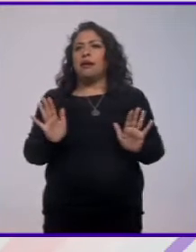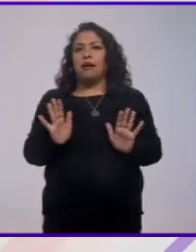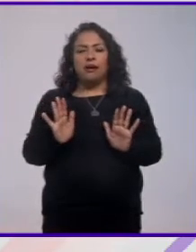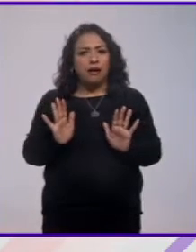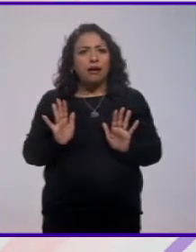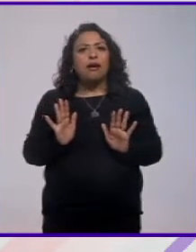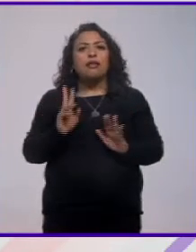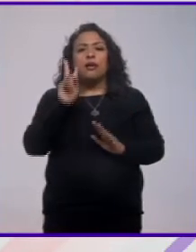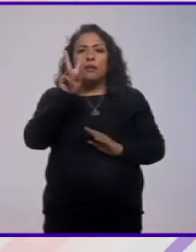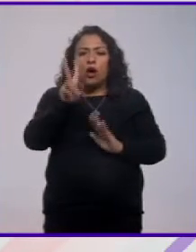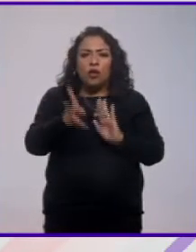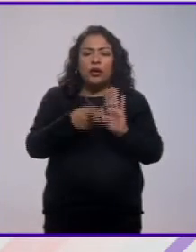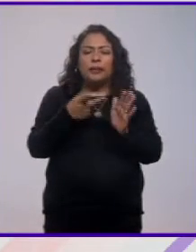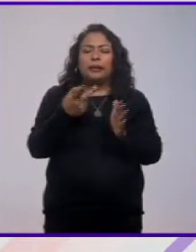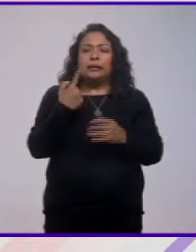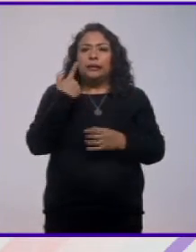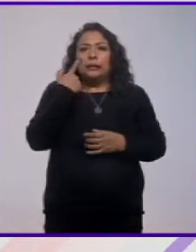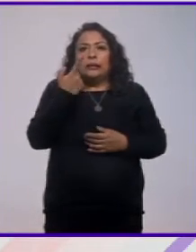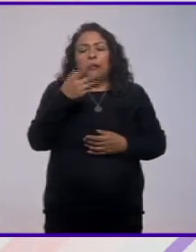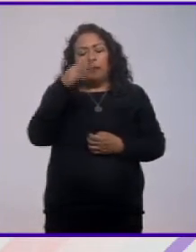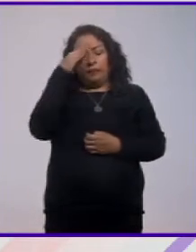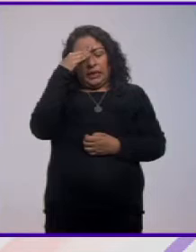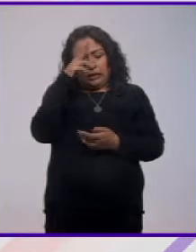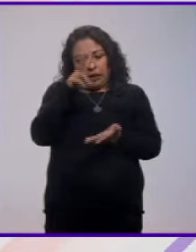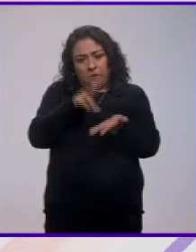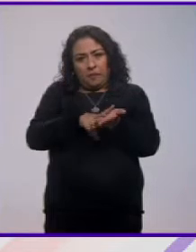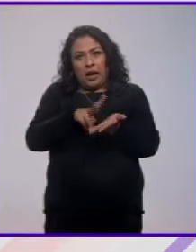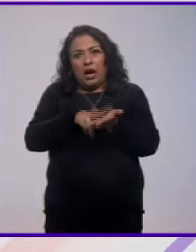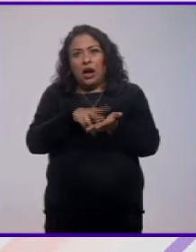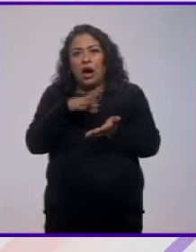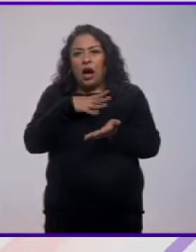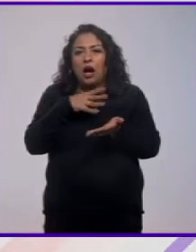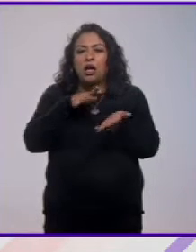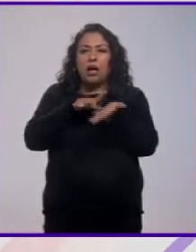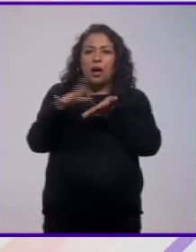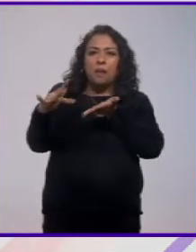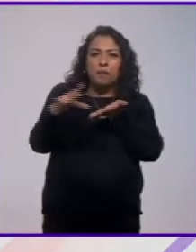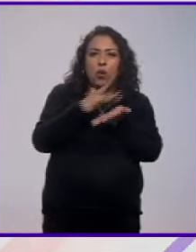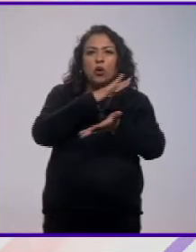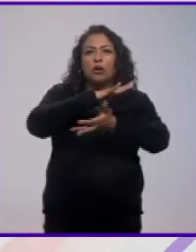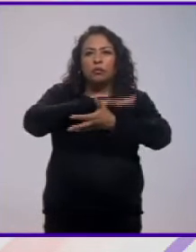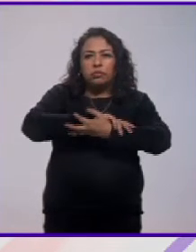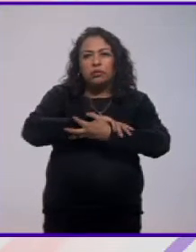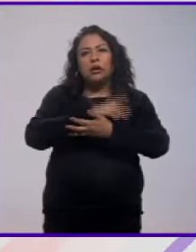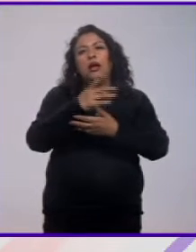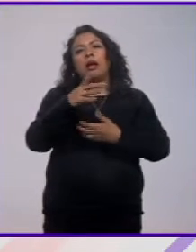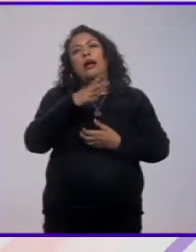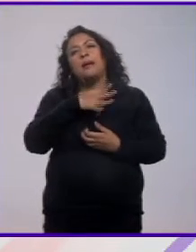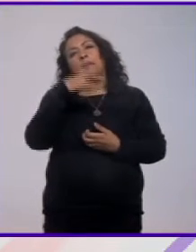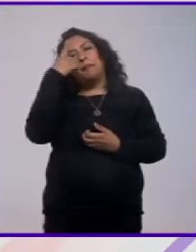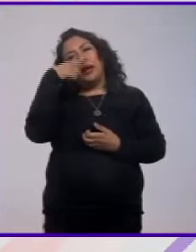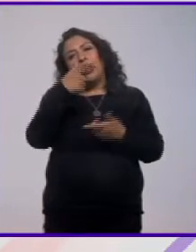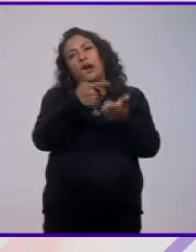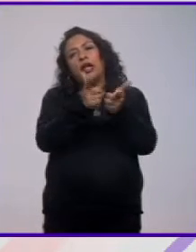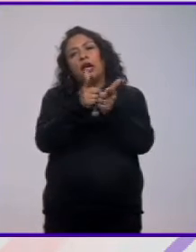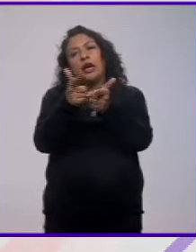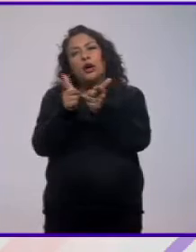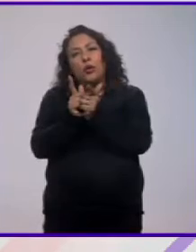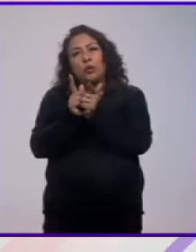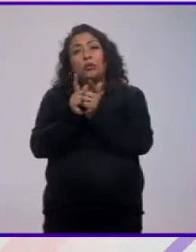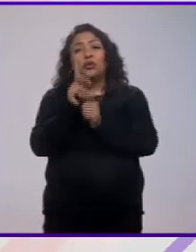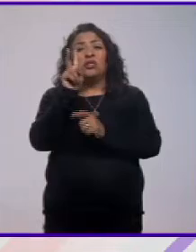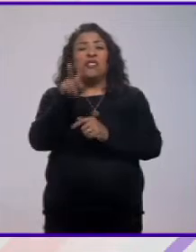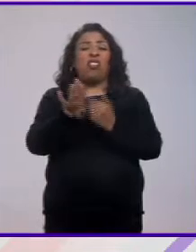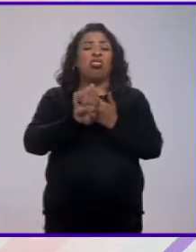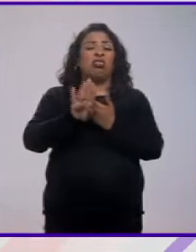y revalorar, ¿no? Revalorar lo que tenemos y la solidaridad que existe en grupos de